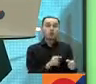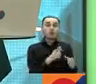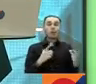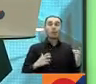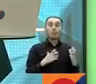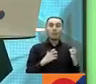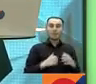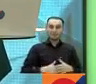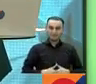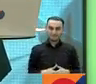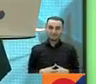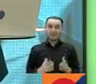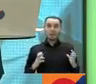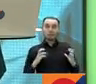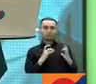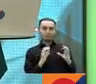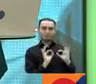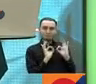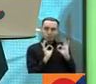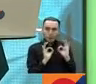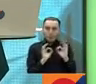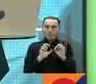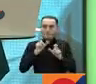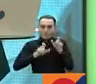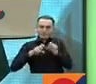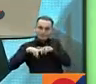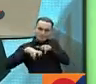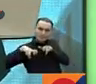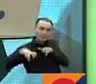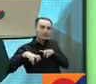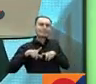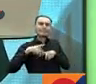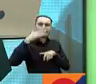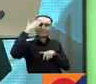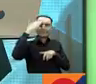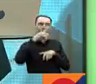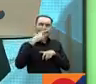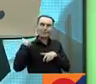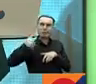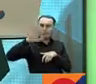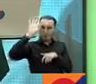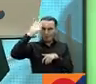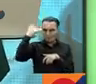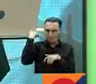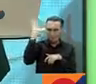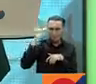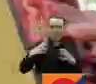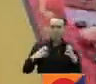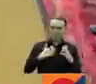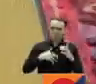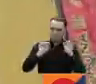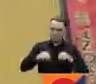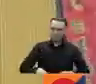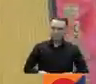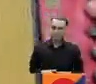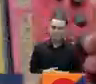acordeón. Triunfos que, según los asistentes, demuestran que hay música vallenata para rato.